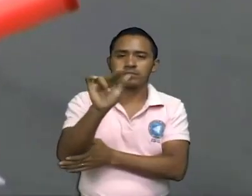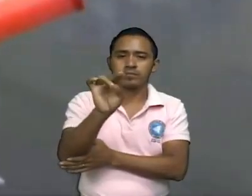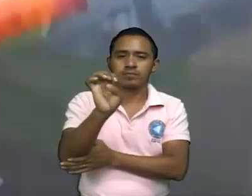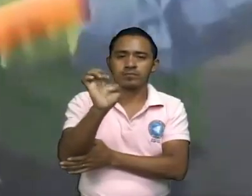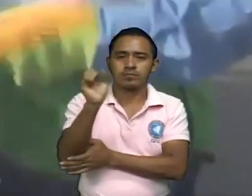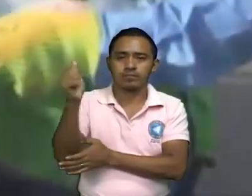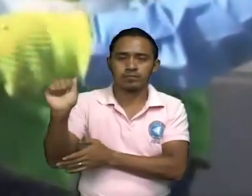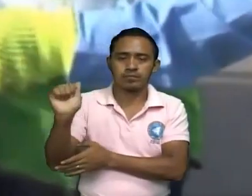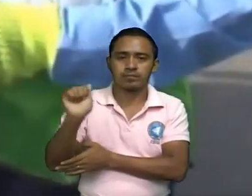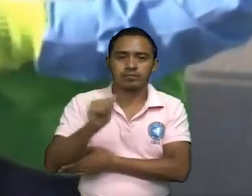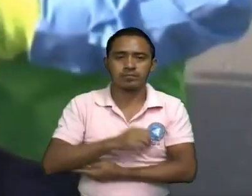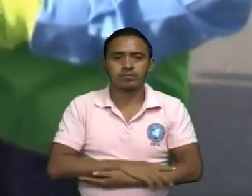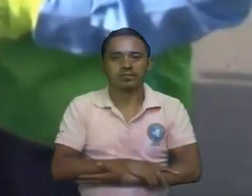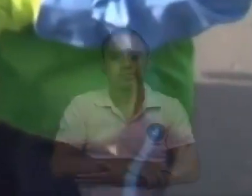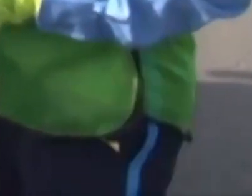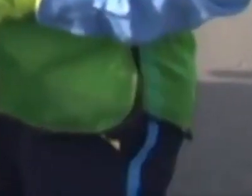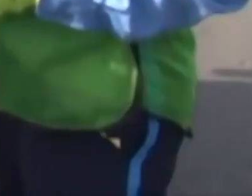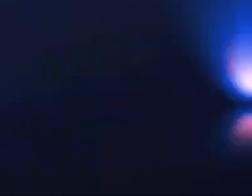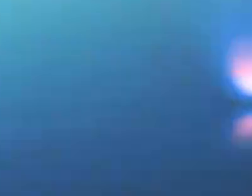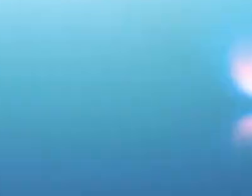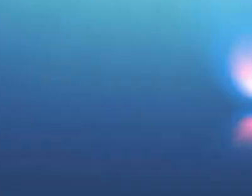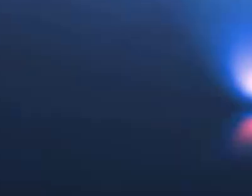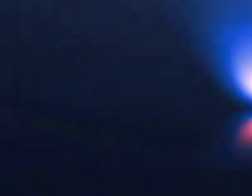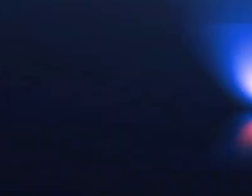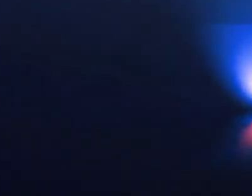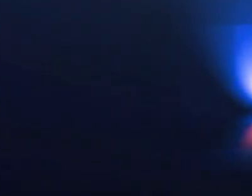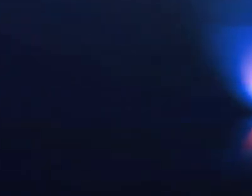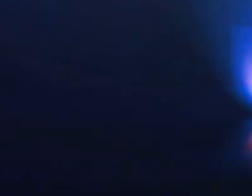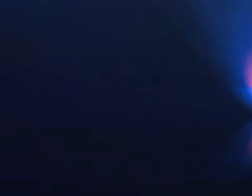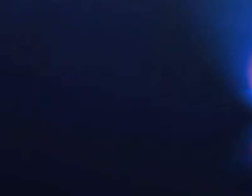les informó Vanessa Paz.